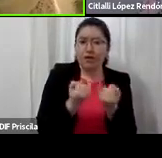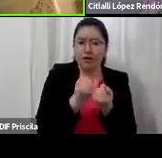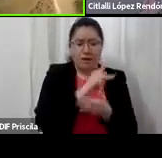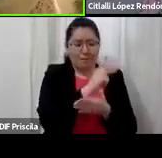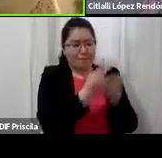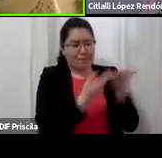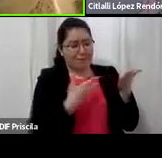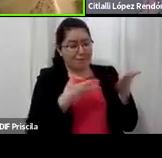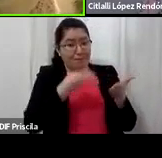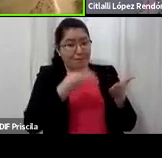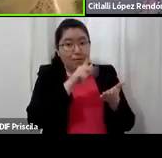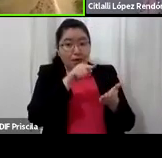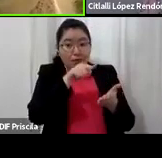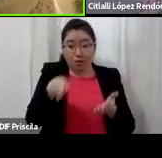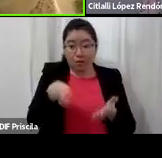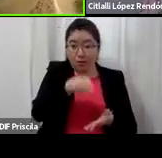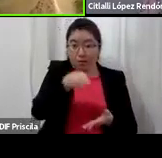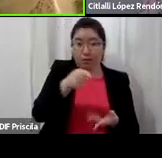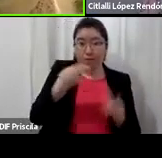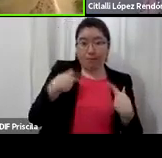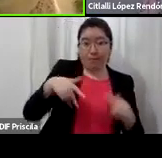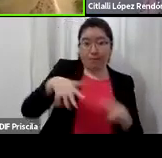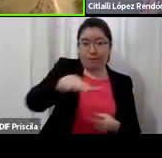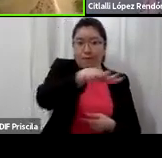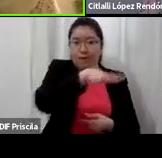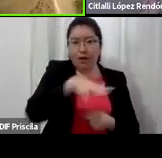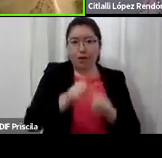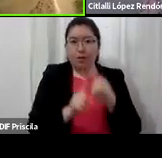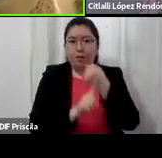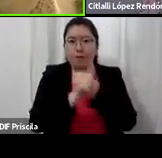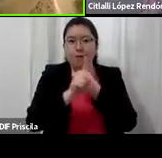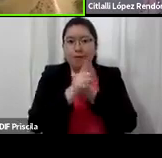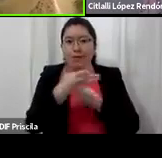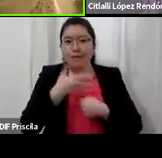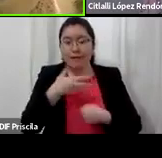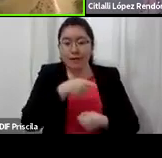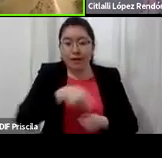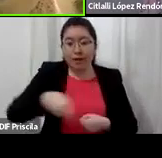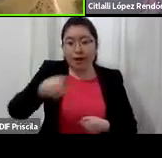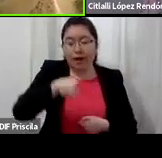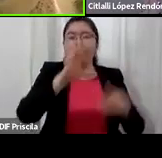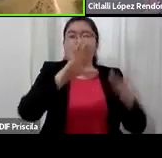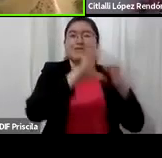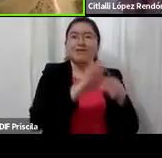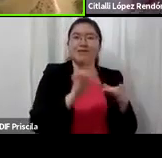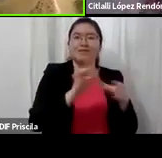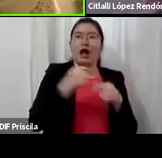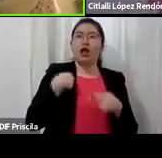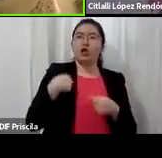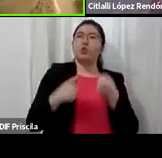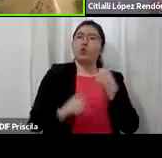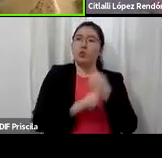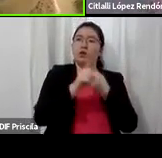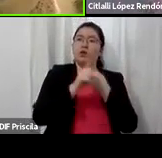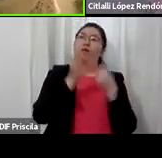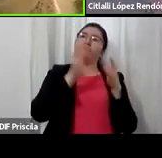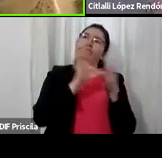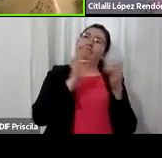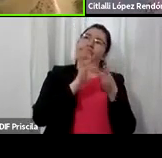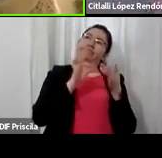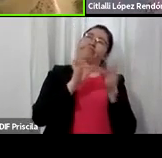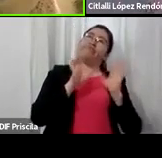que justamente las personas que viven el conflicto son quienes narran la problemática. No es un agente